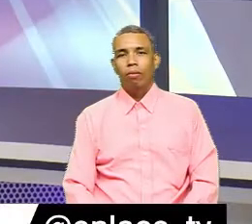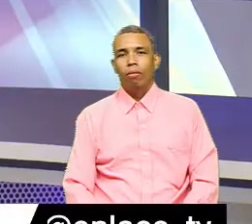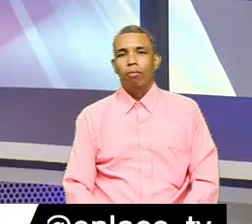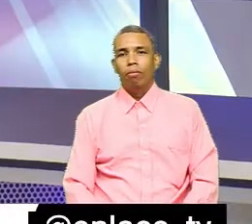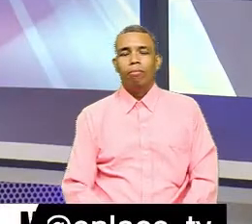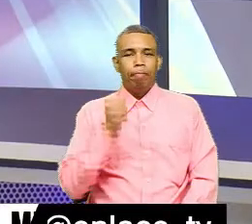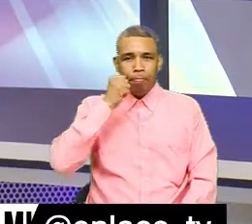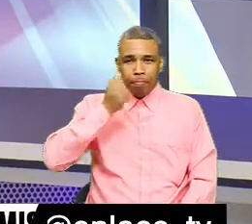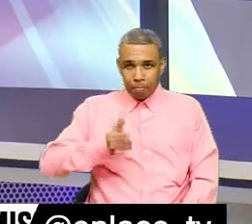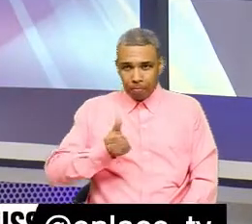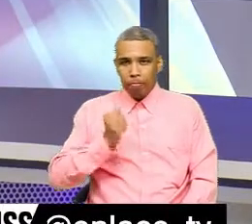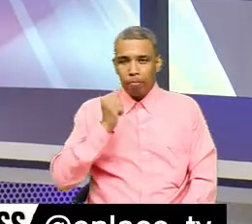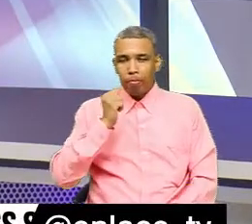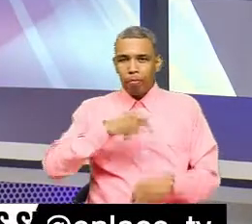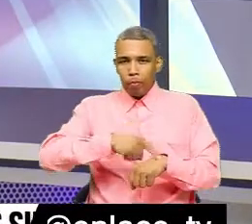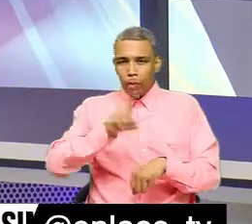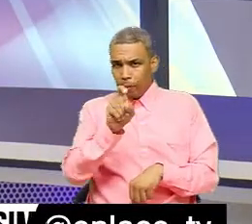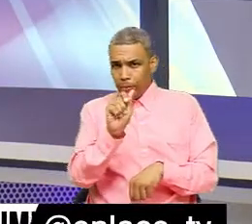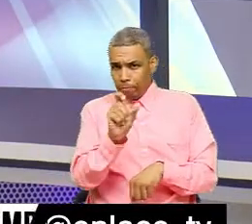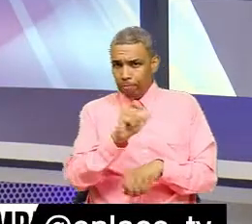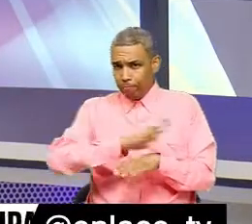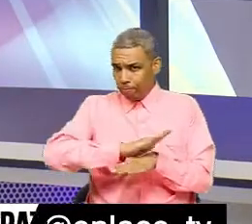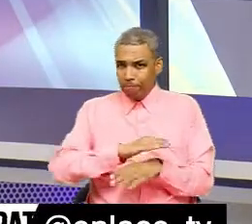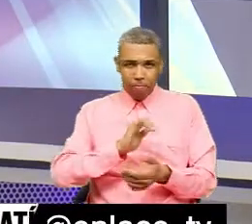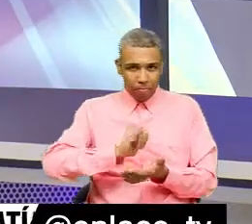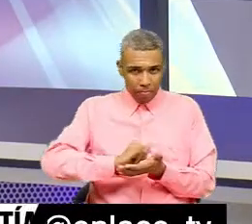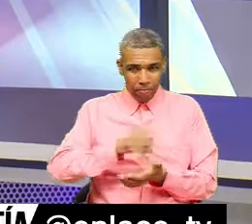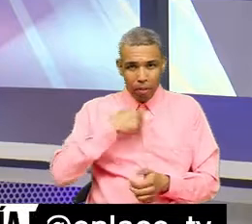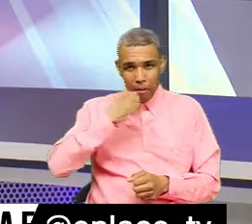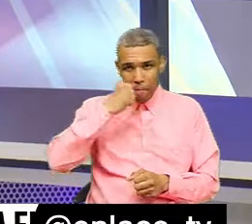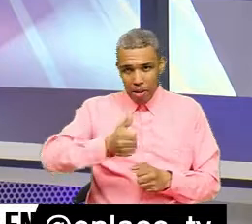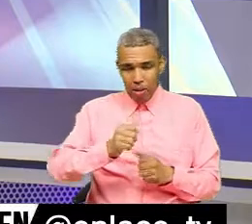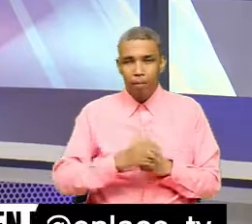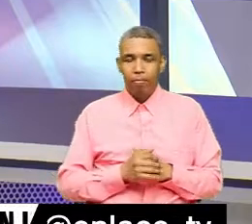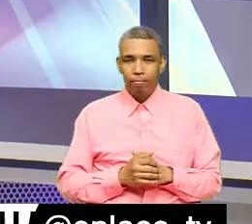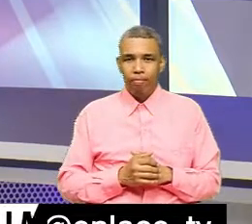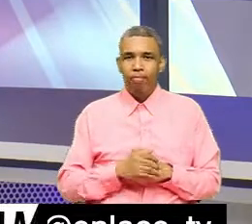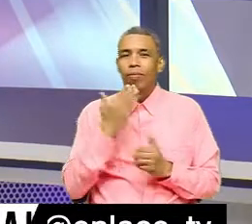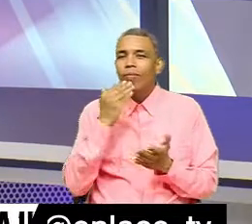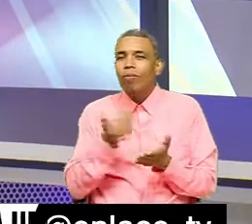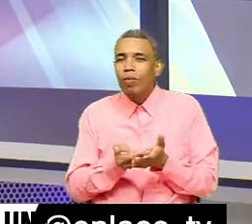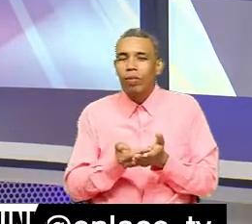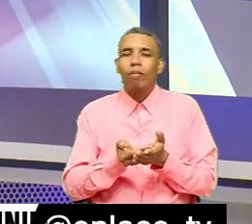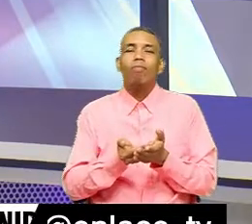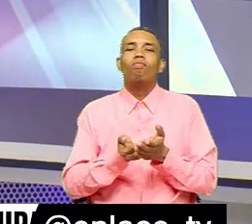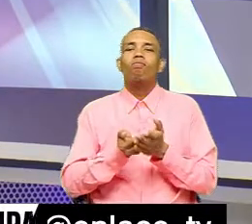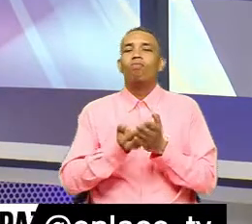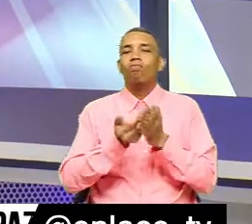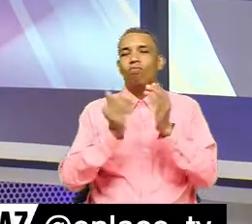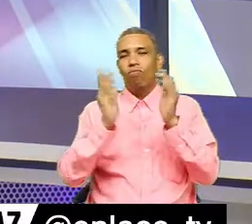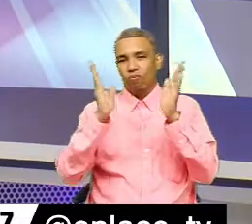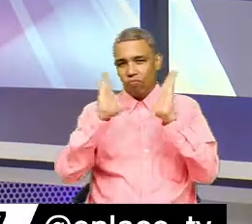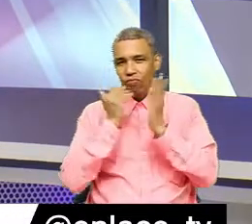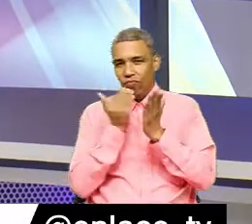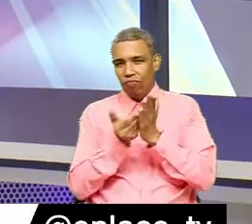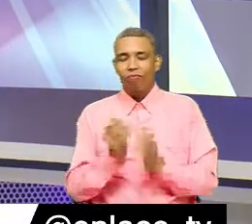Mañana domingo los esperamos de nuevo 6:30 en punto de la tarde en una emisión más de Enlace Noticias. Gracias por habernos acompañado y que tengan todos una